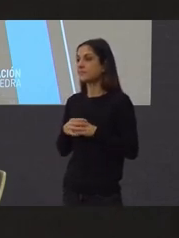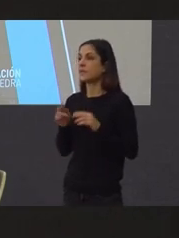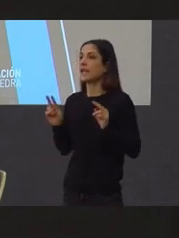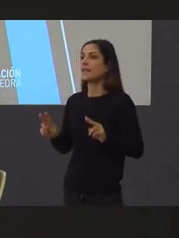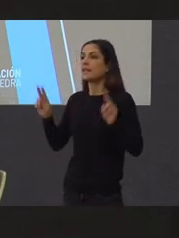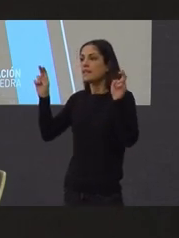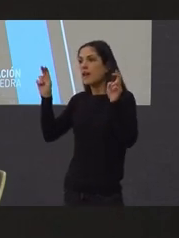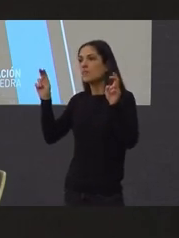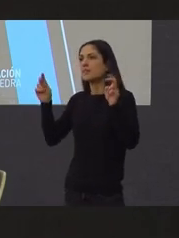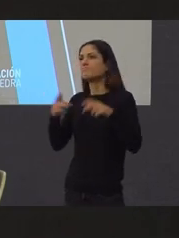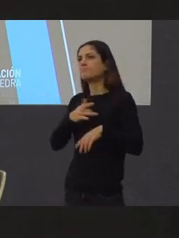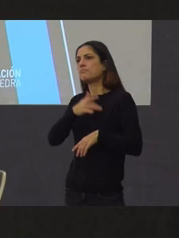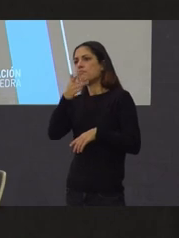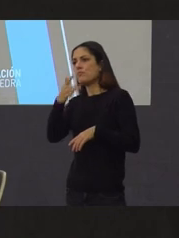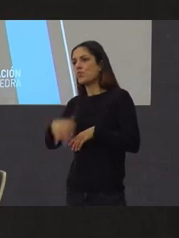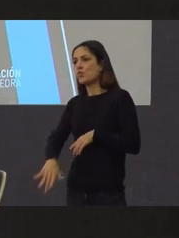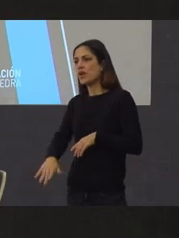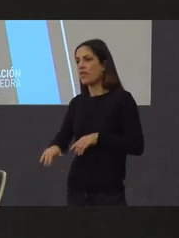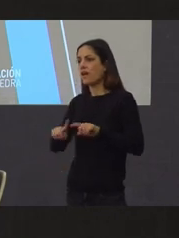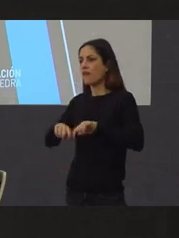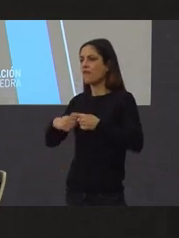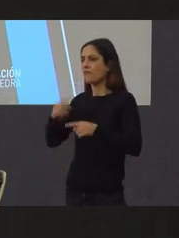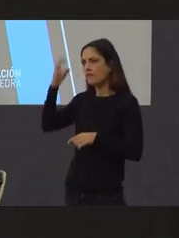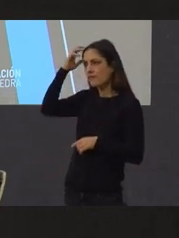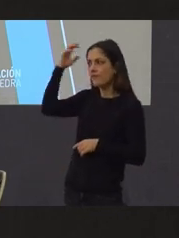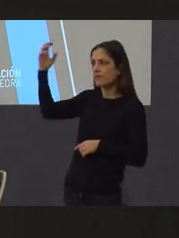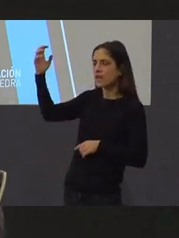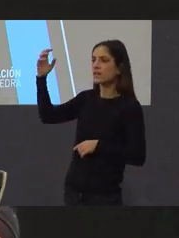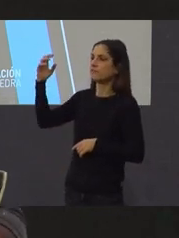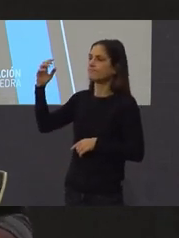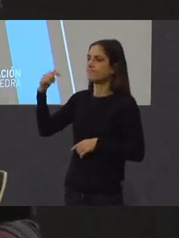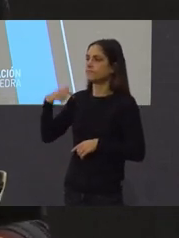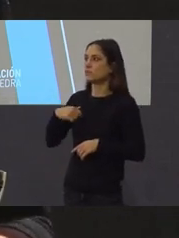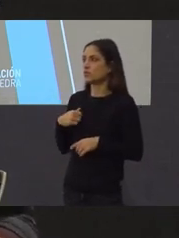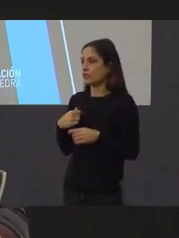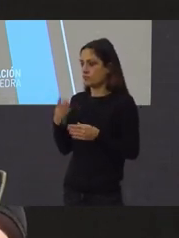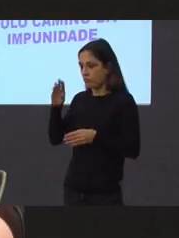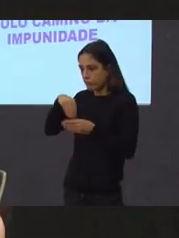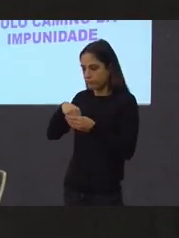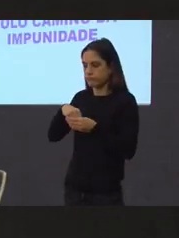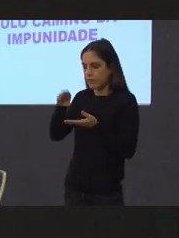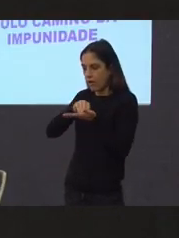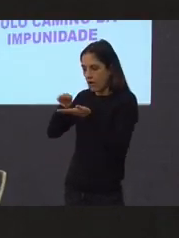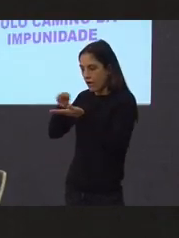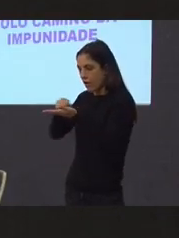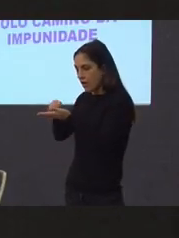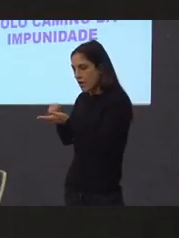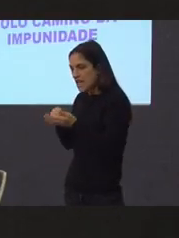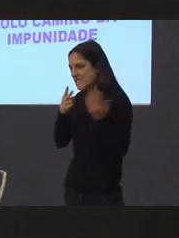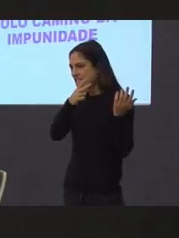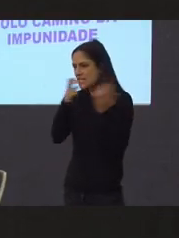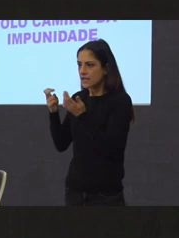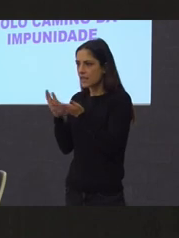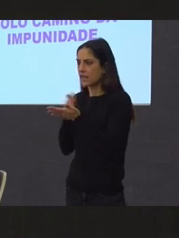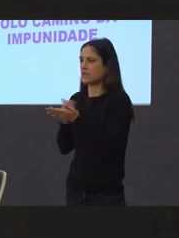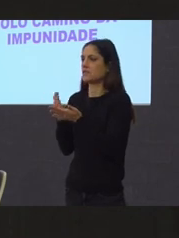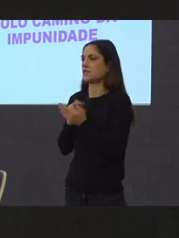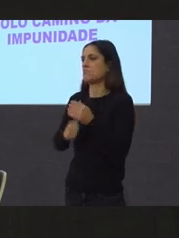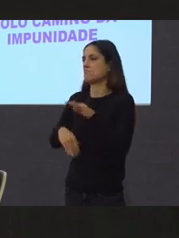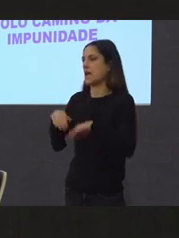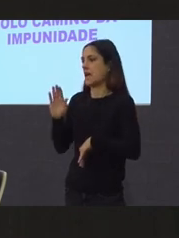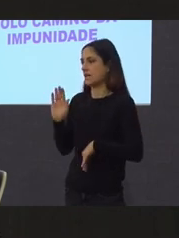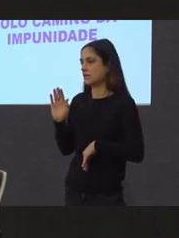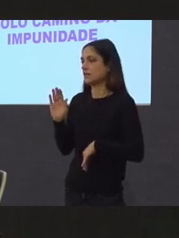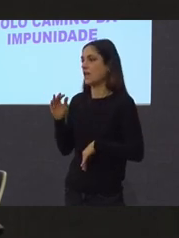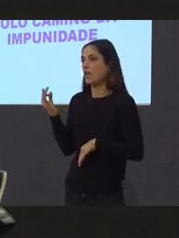da impunidade da monarquía é tan longo, teño máis de 700 páxinas escritas sobre eso e o teño que resumir